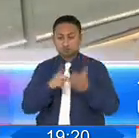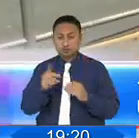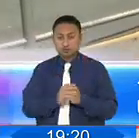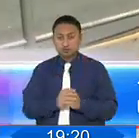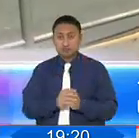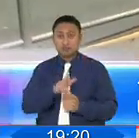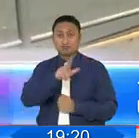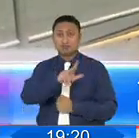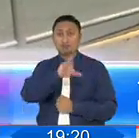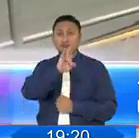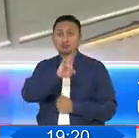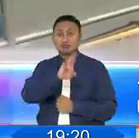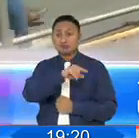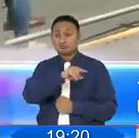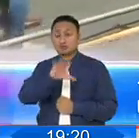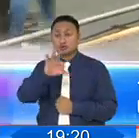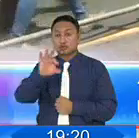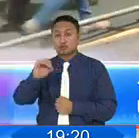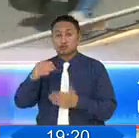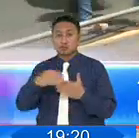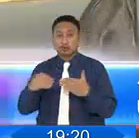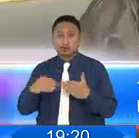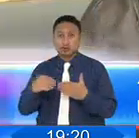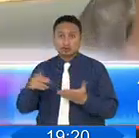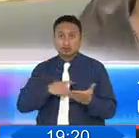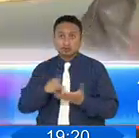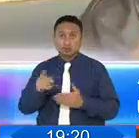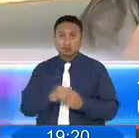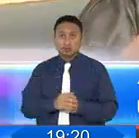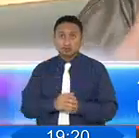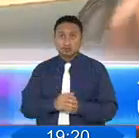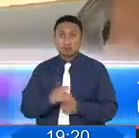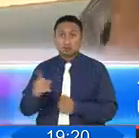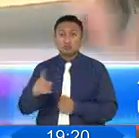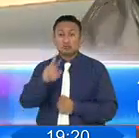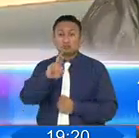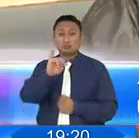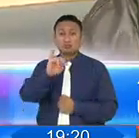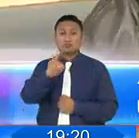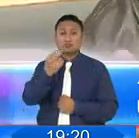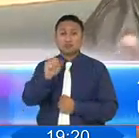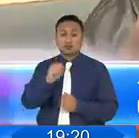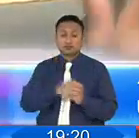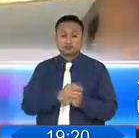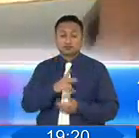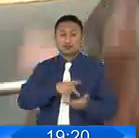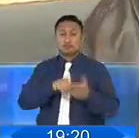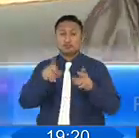van desde los 37 hasta los 90 dólares. Una es tener RICE, otra es pagar la